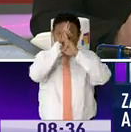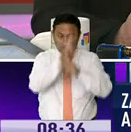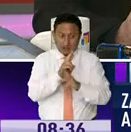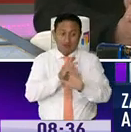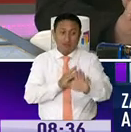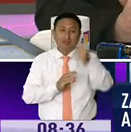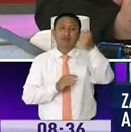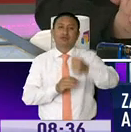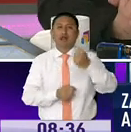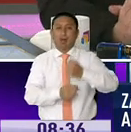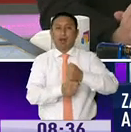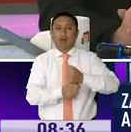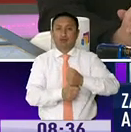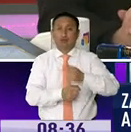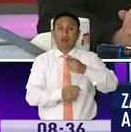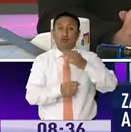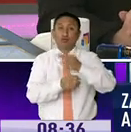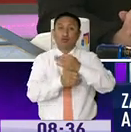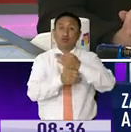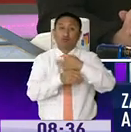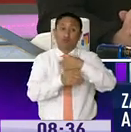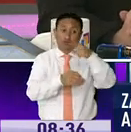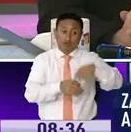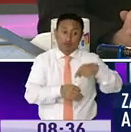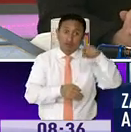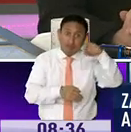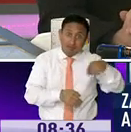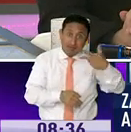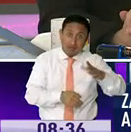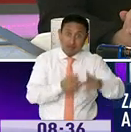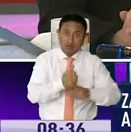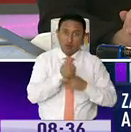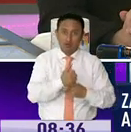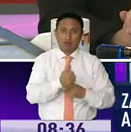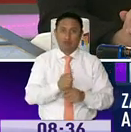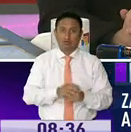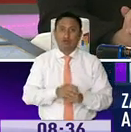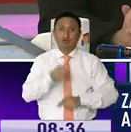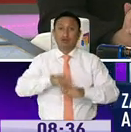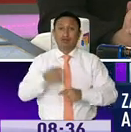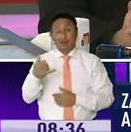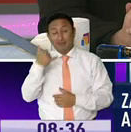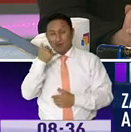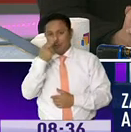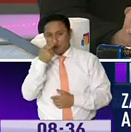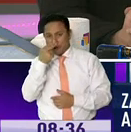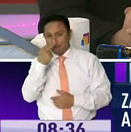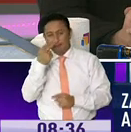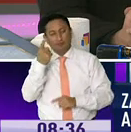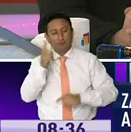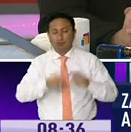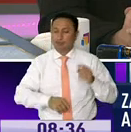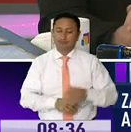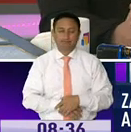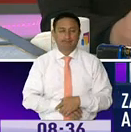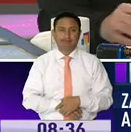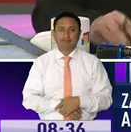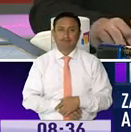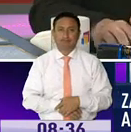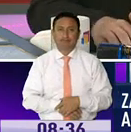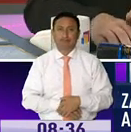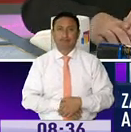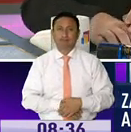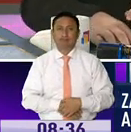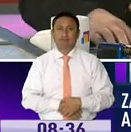trabajo, respetar a nuestros funcionarios, sobre todo entender que esta línea está en la vida, y no podemos estar haciendo llamados tan absurdos como los que nos están haciendo. Ingeniero